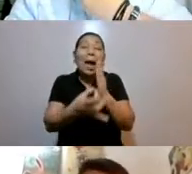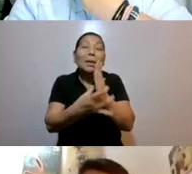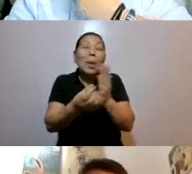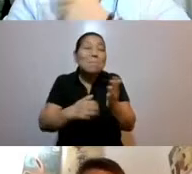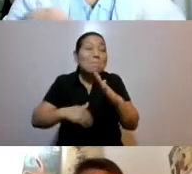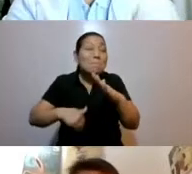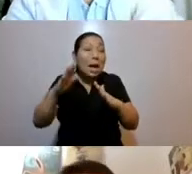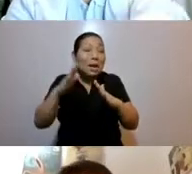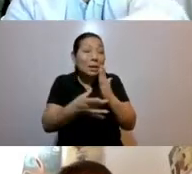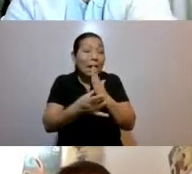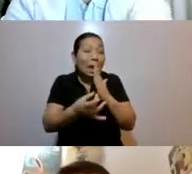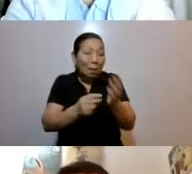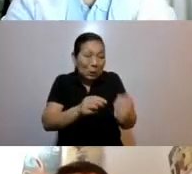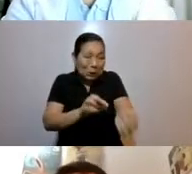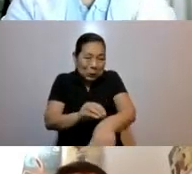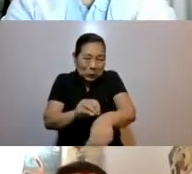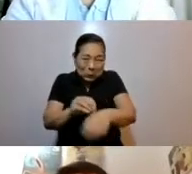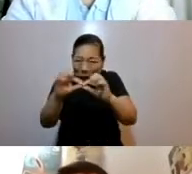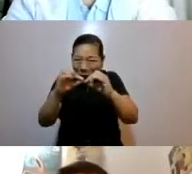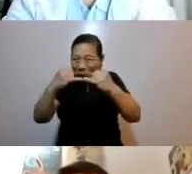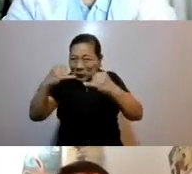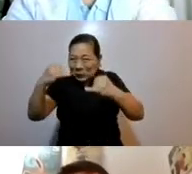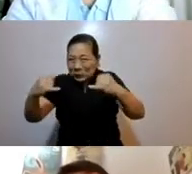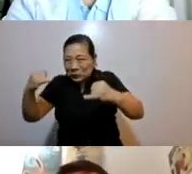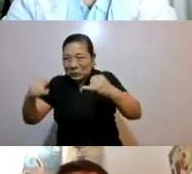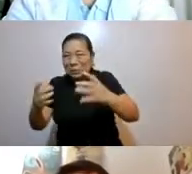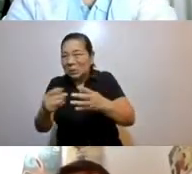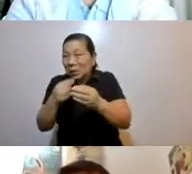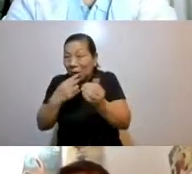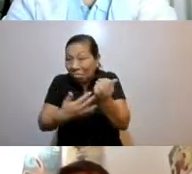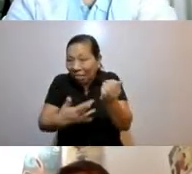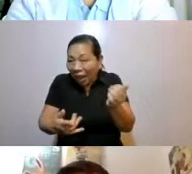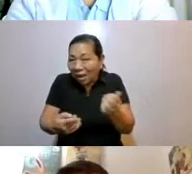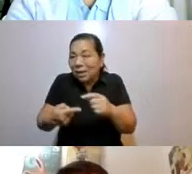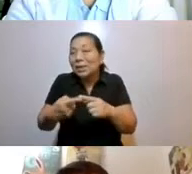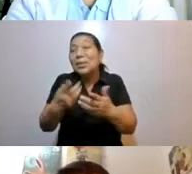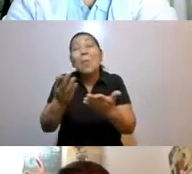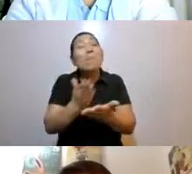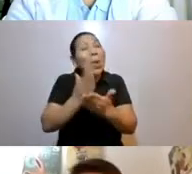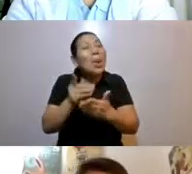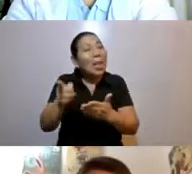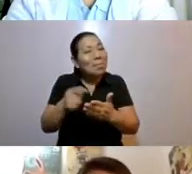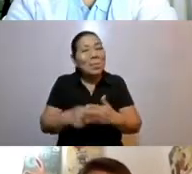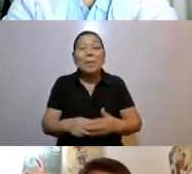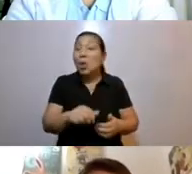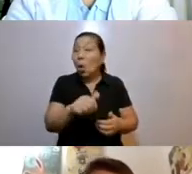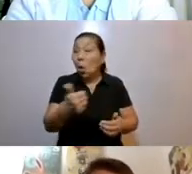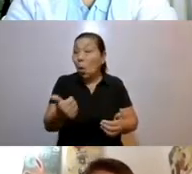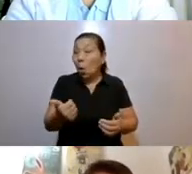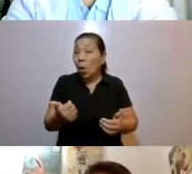colesterol tapa las arterias, al tapar las arterias no llega sangre adecuadamente. Otras causas